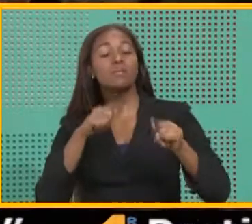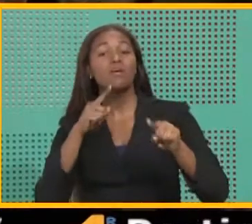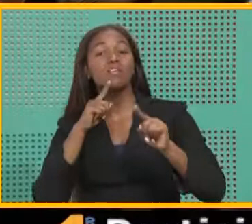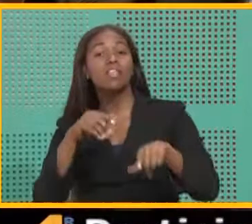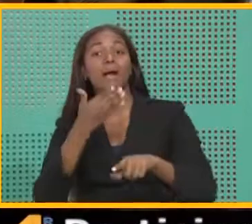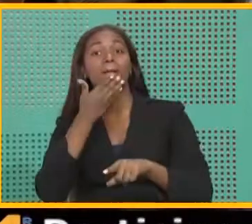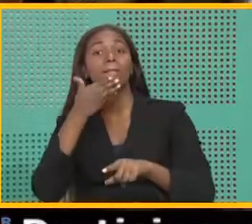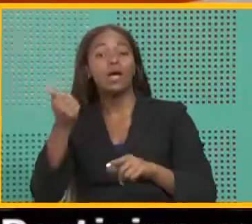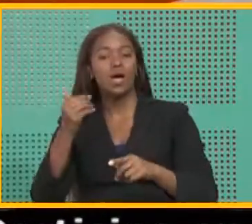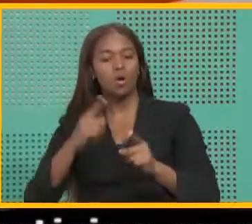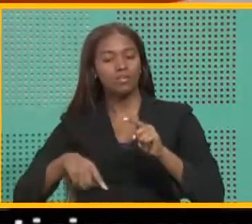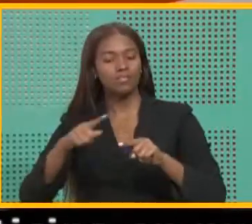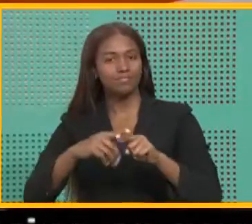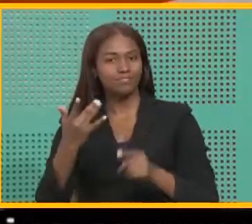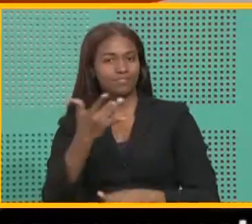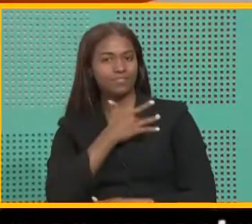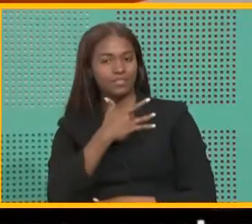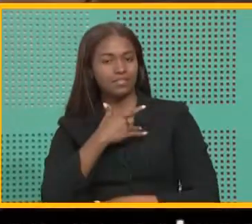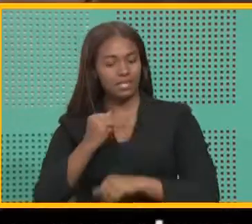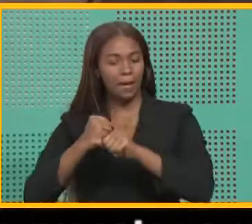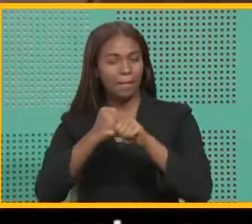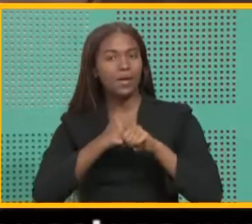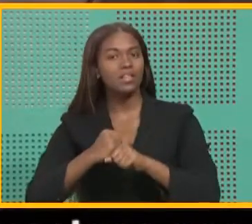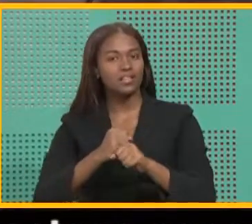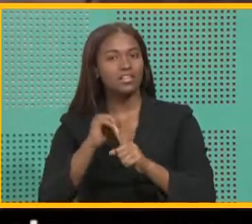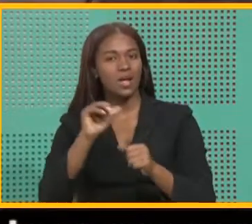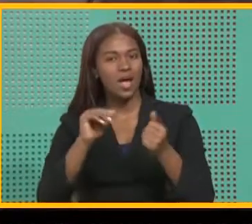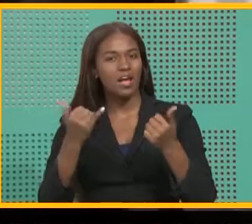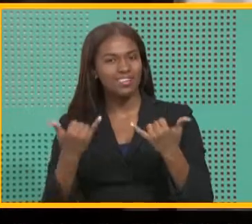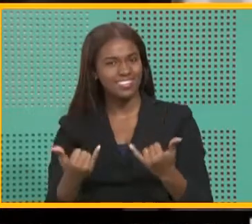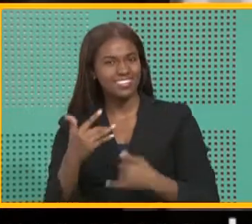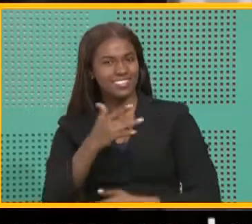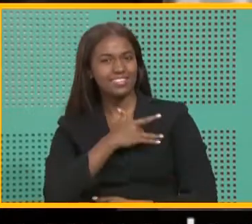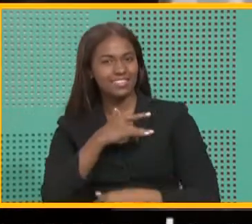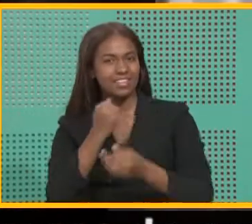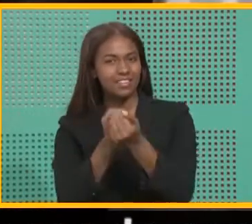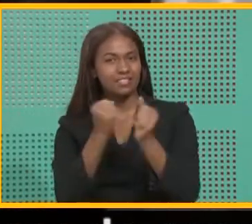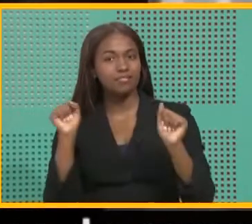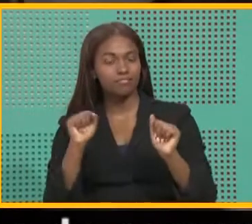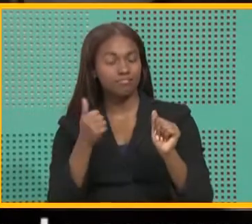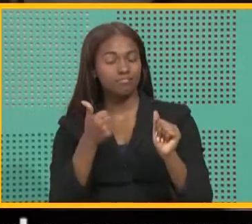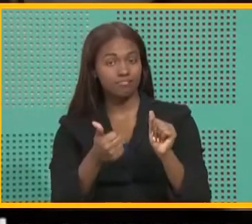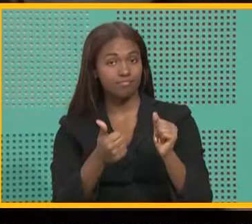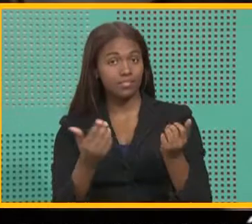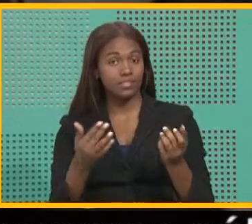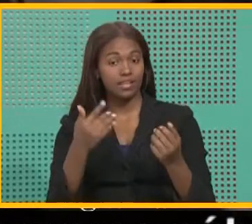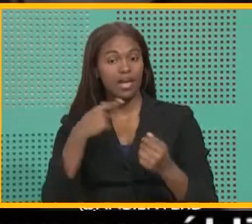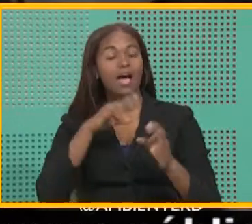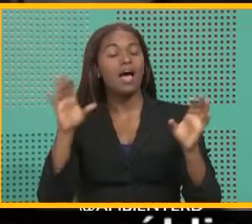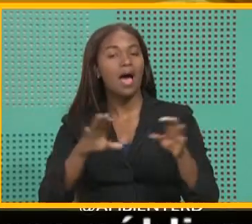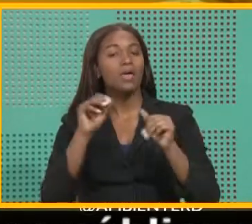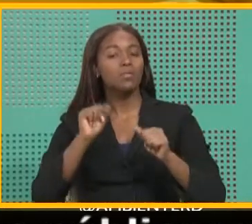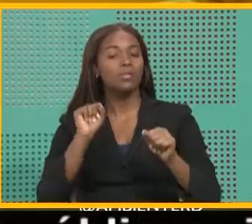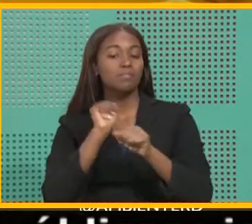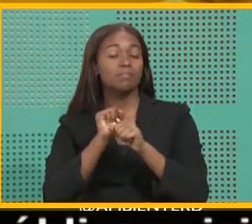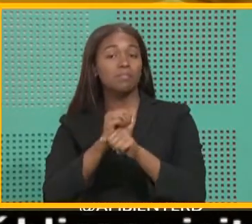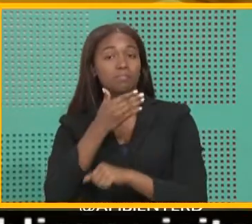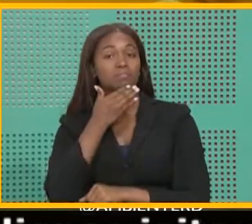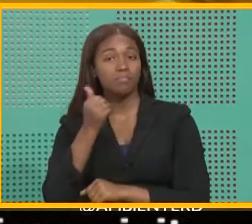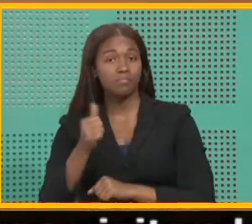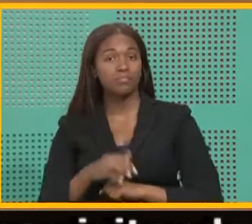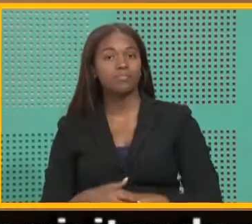cuando se sienten protegidos, cuando se sienten a salvo, digamos, en sus labores, hace que rindan mucho más.